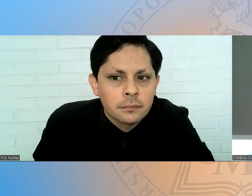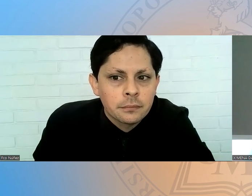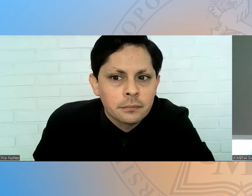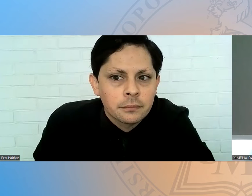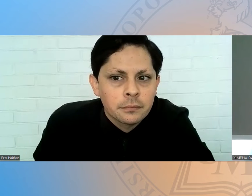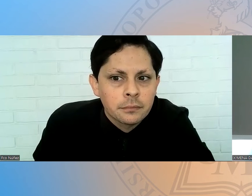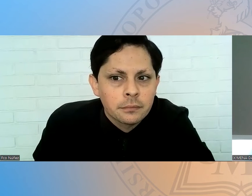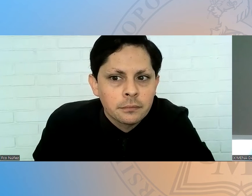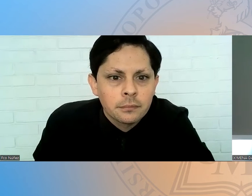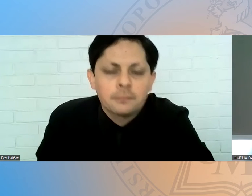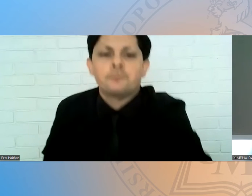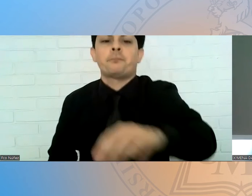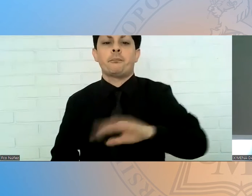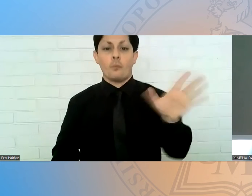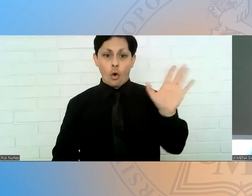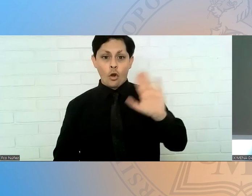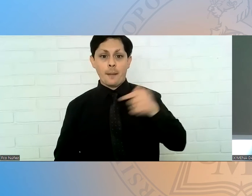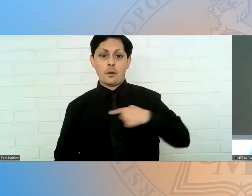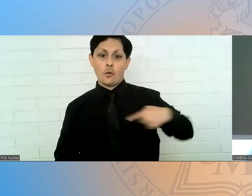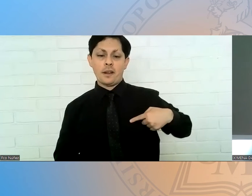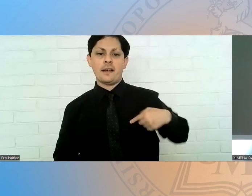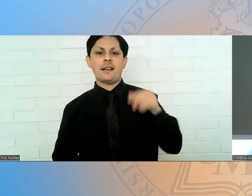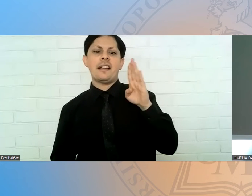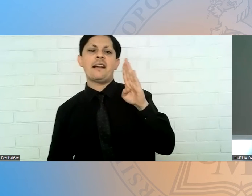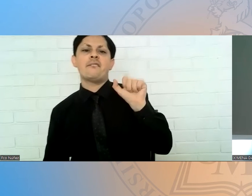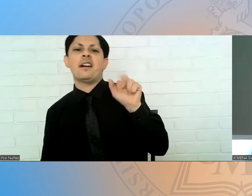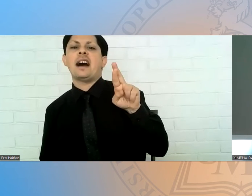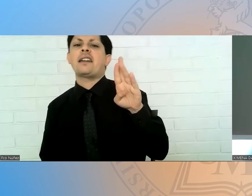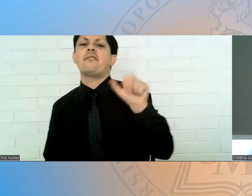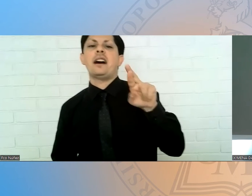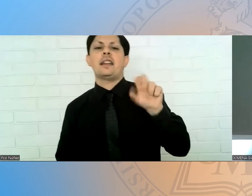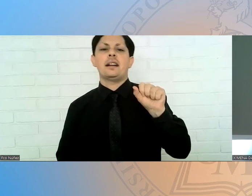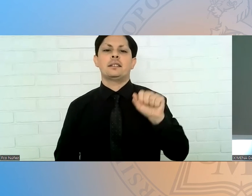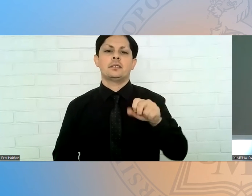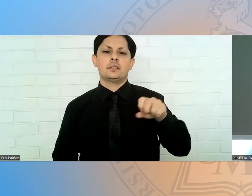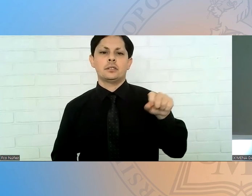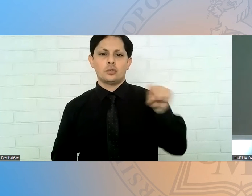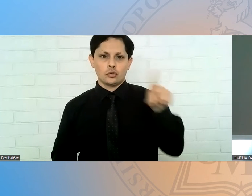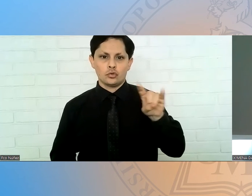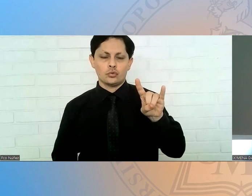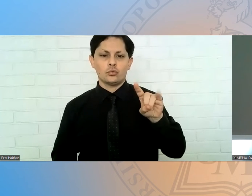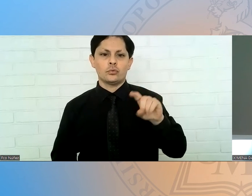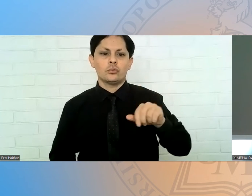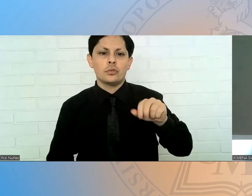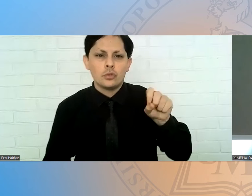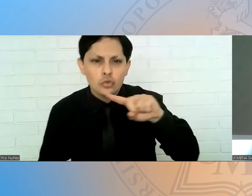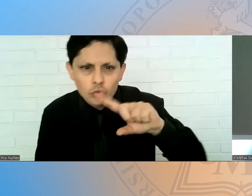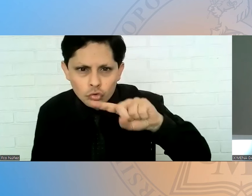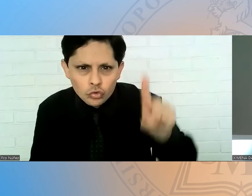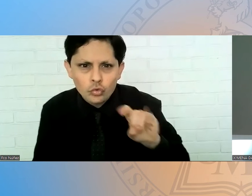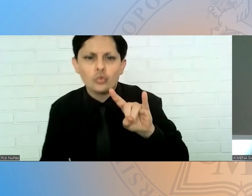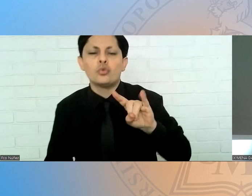Hola, buenos días. Mi nombre es Bárbara Zúñiga, trabajo como docente formadora de la Universidad O'Higgins de